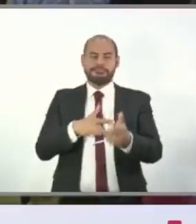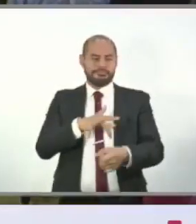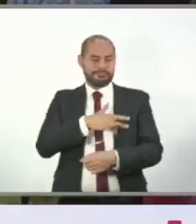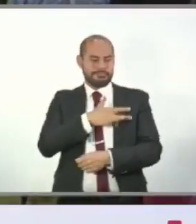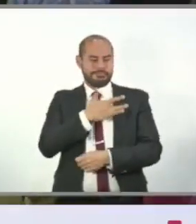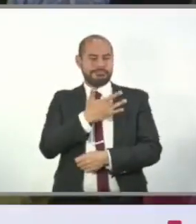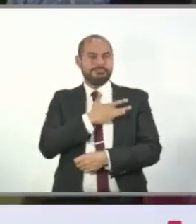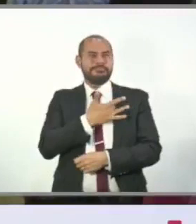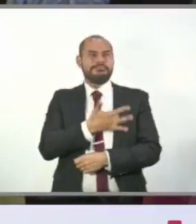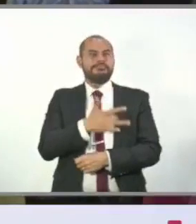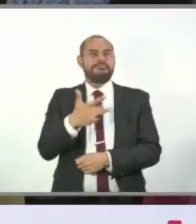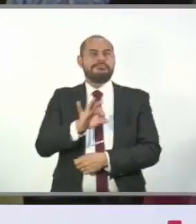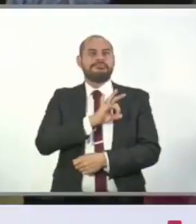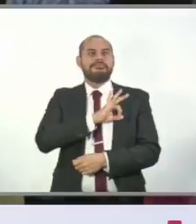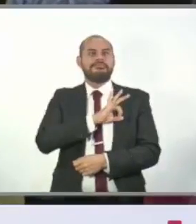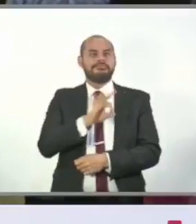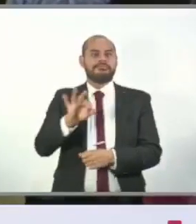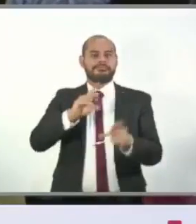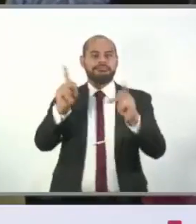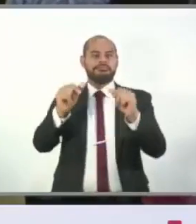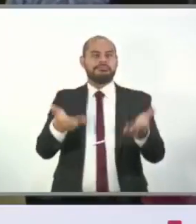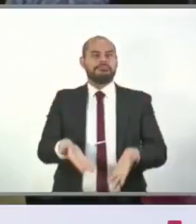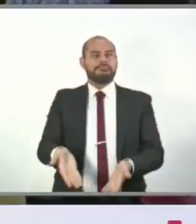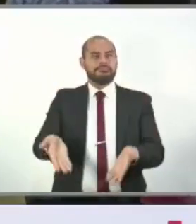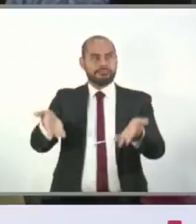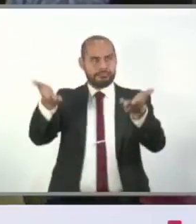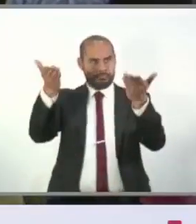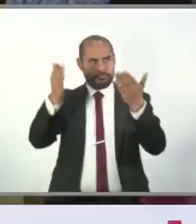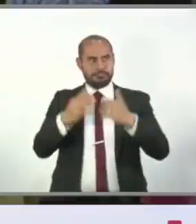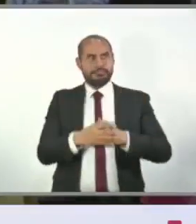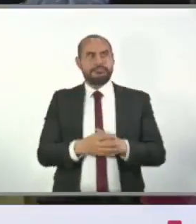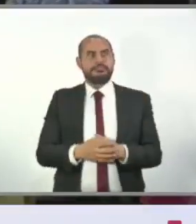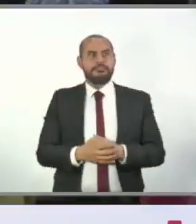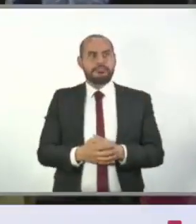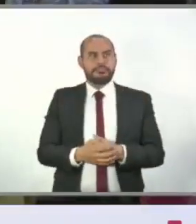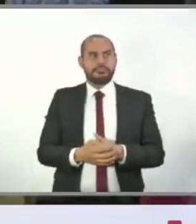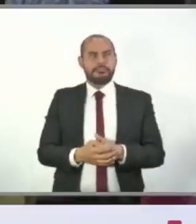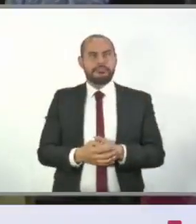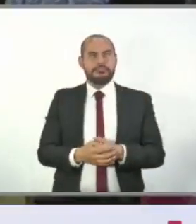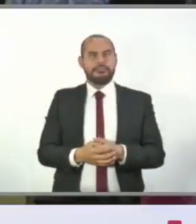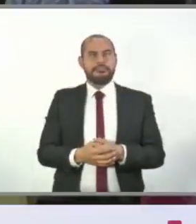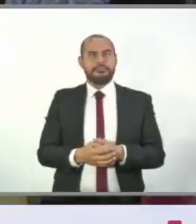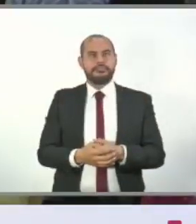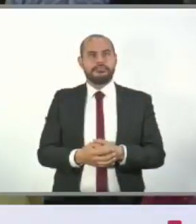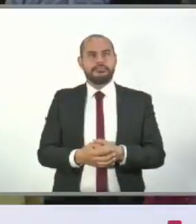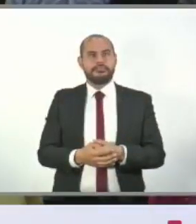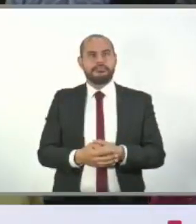enamorados, podemos ir en paz. Demos gracias a Dios.